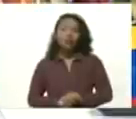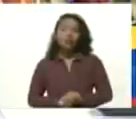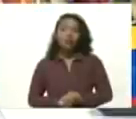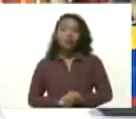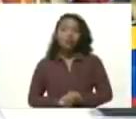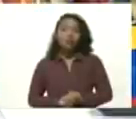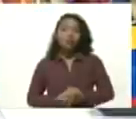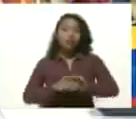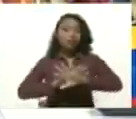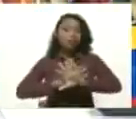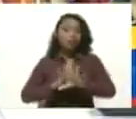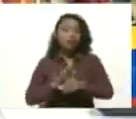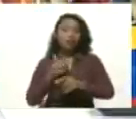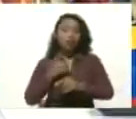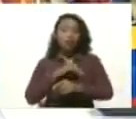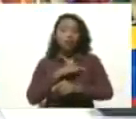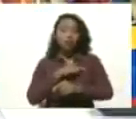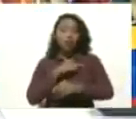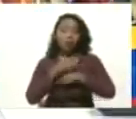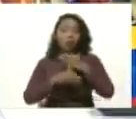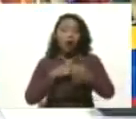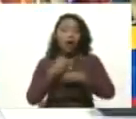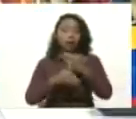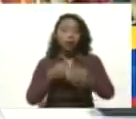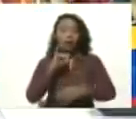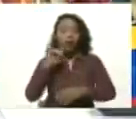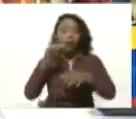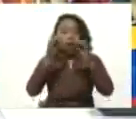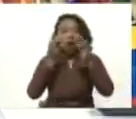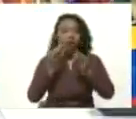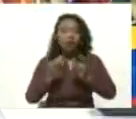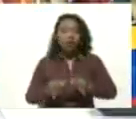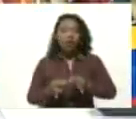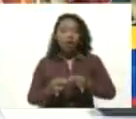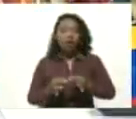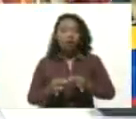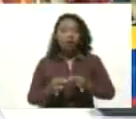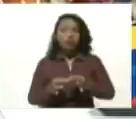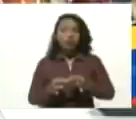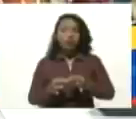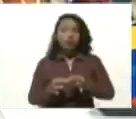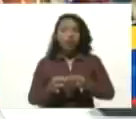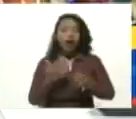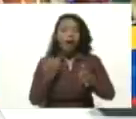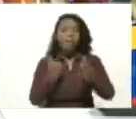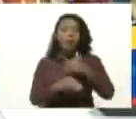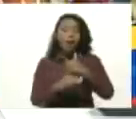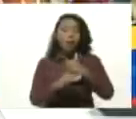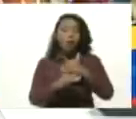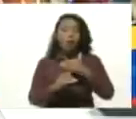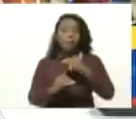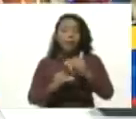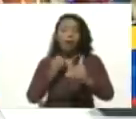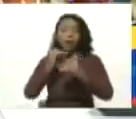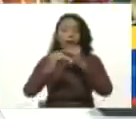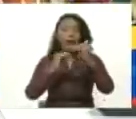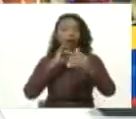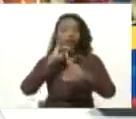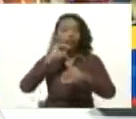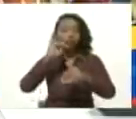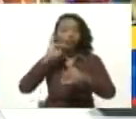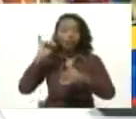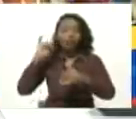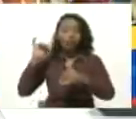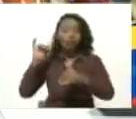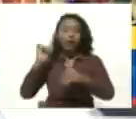y ya nosotros hemos formulado la denuncia oficial y vamos a una escalada de denuncias de